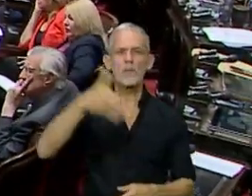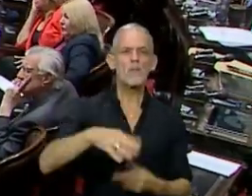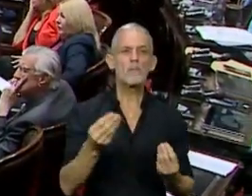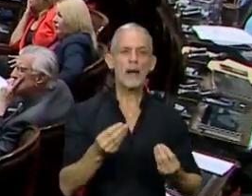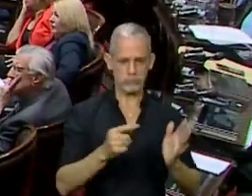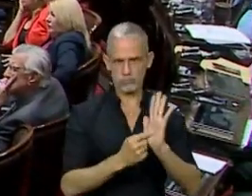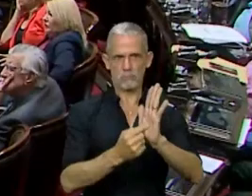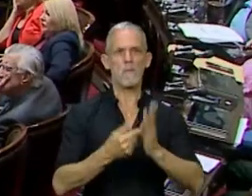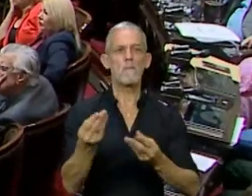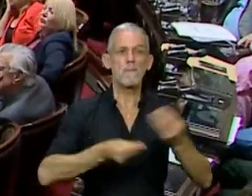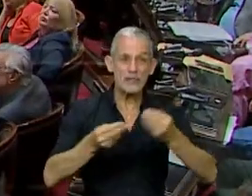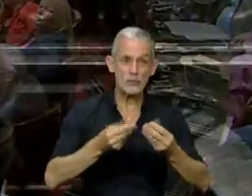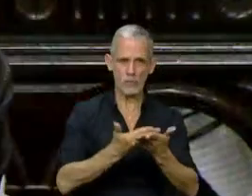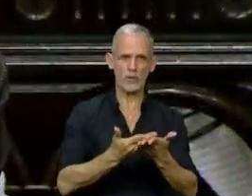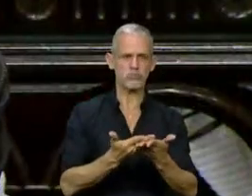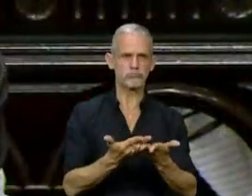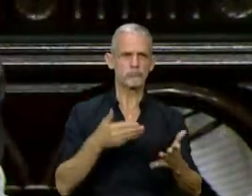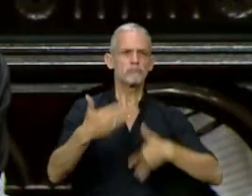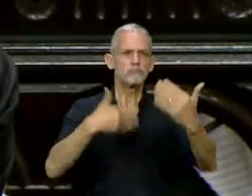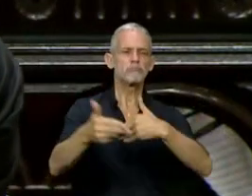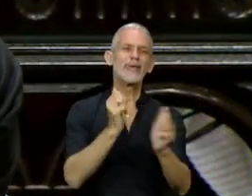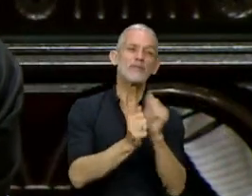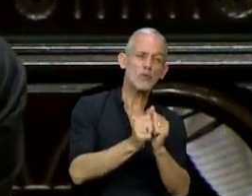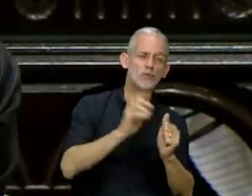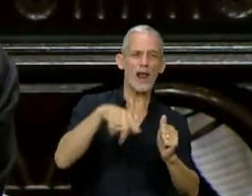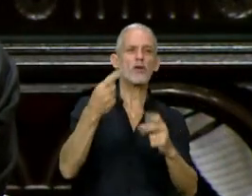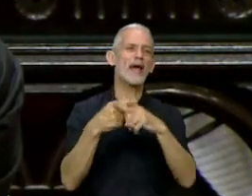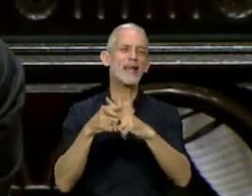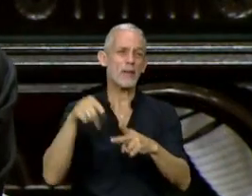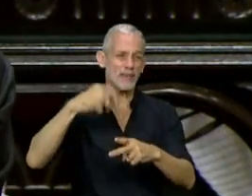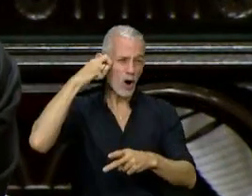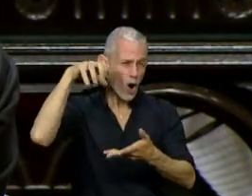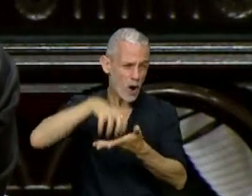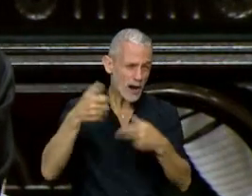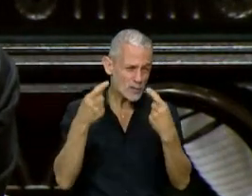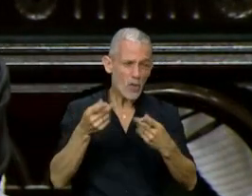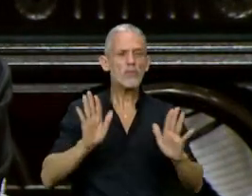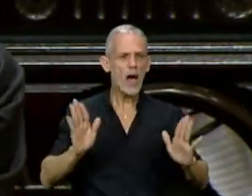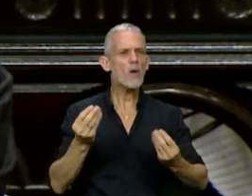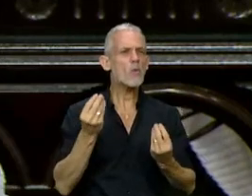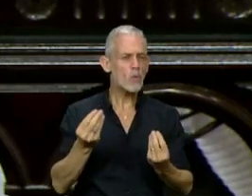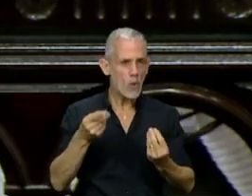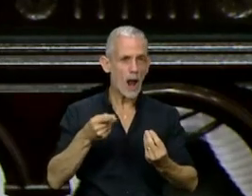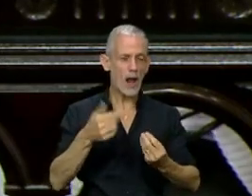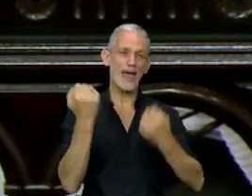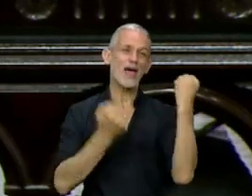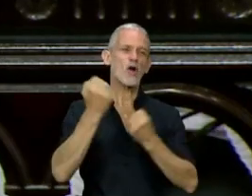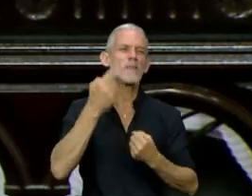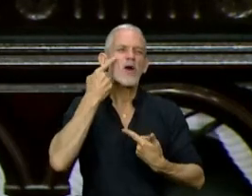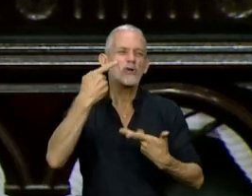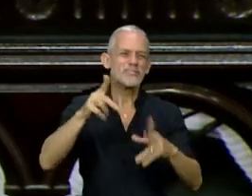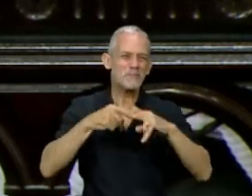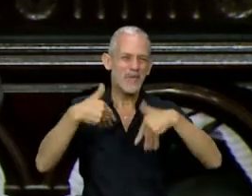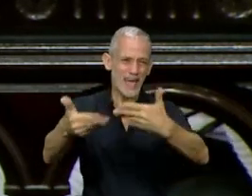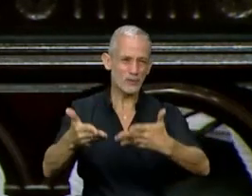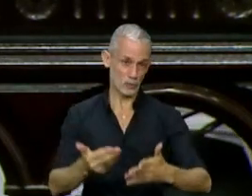reivindicar un presupuesto que va a fortalecer el desarrollo industrial y otra herramienta que este Congreso también ayudó a consolidar, que es la economía del